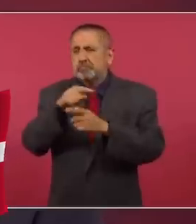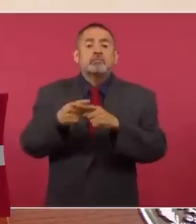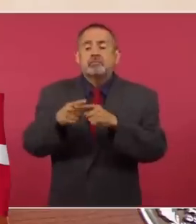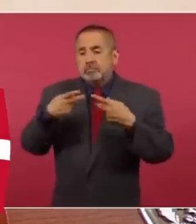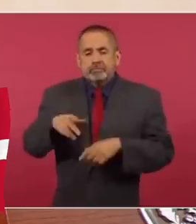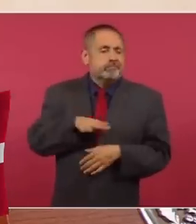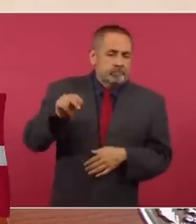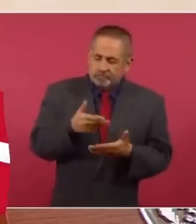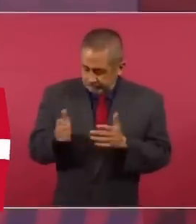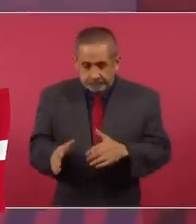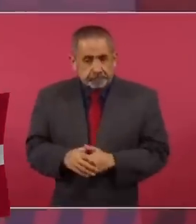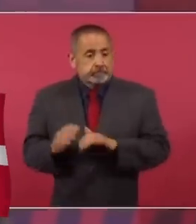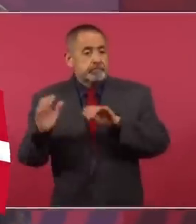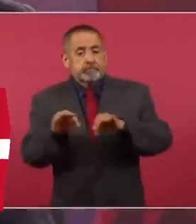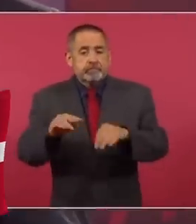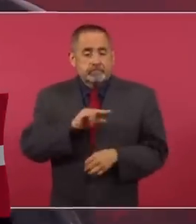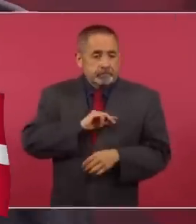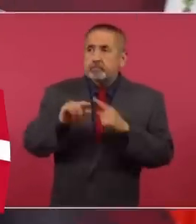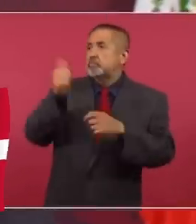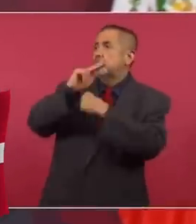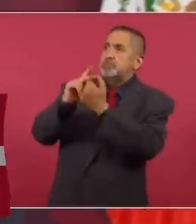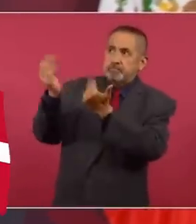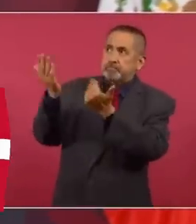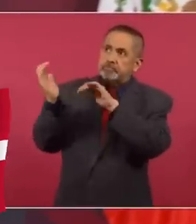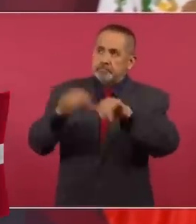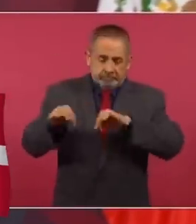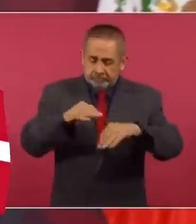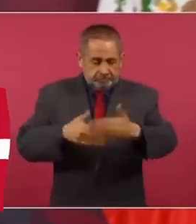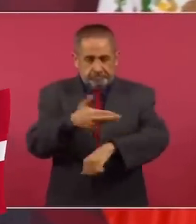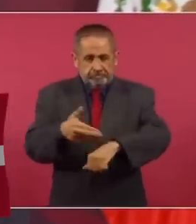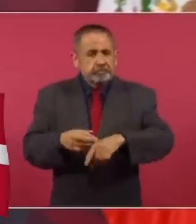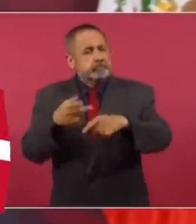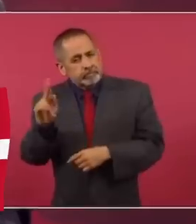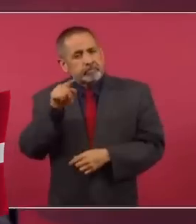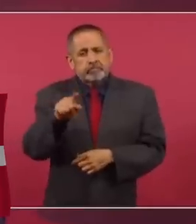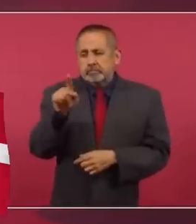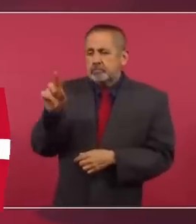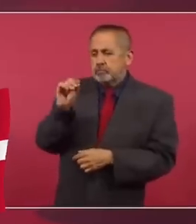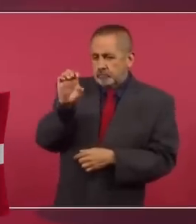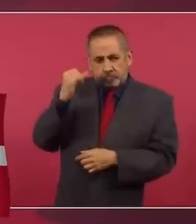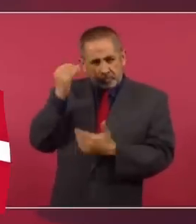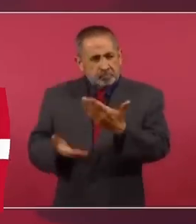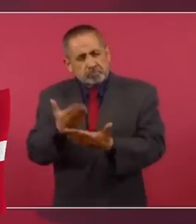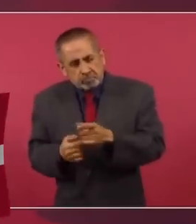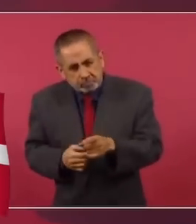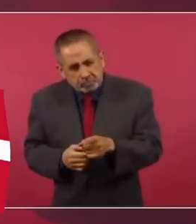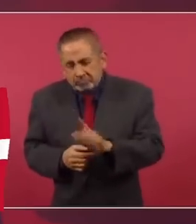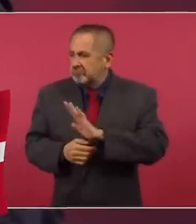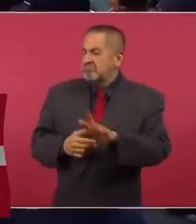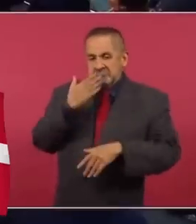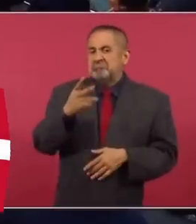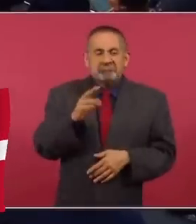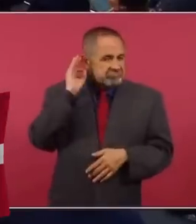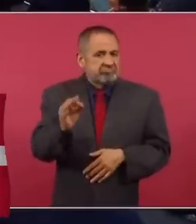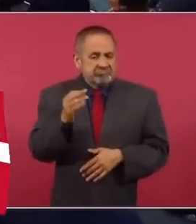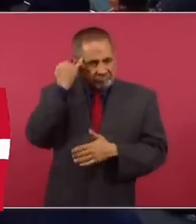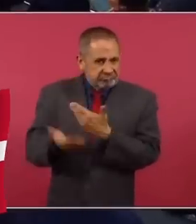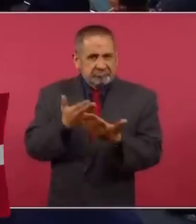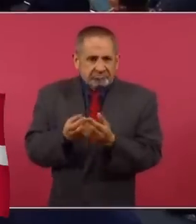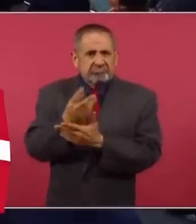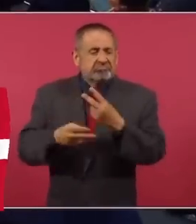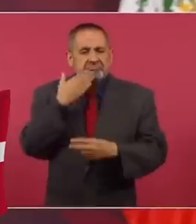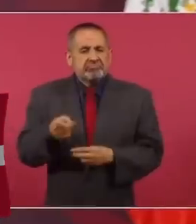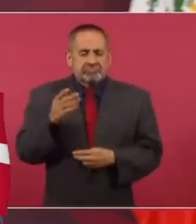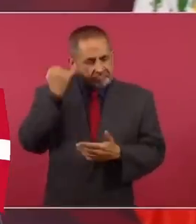del país. Estamos contratando médicos y especialistas en el extranjero, pero Zoé Robledo hizo una propuesta que yo creo que con eso vamos a poder salir